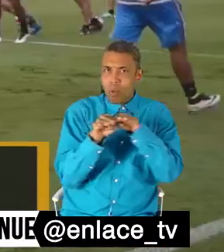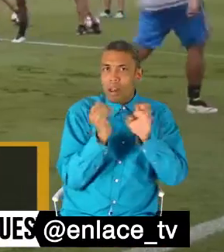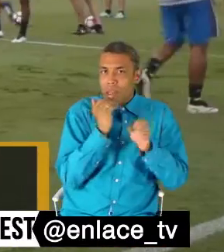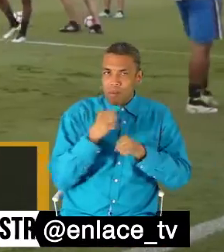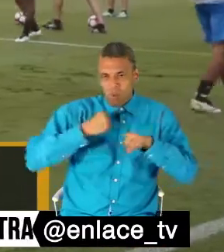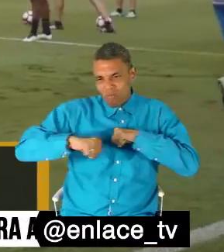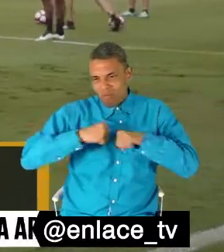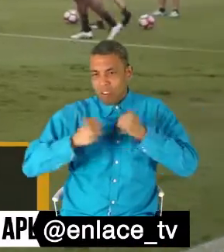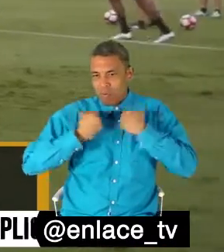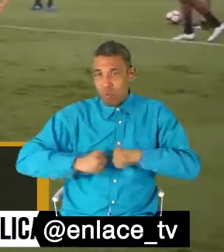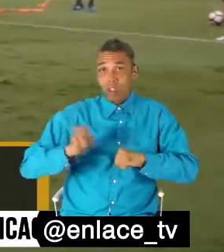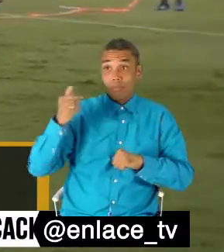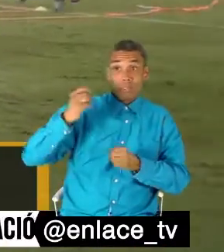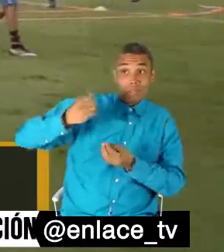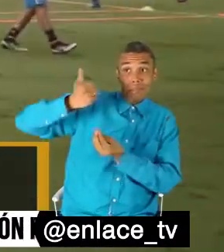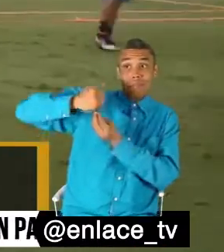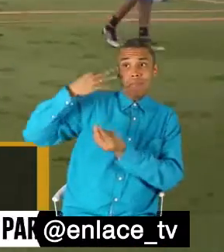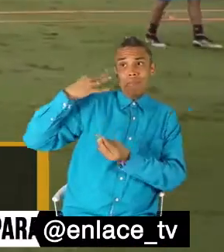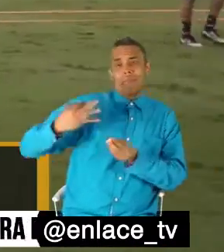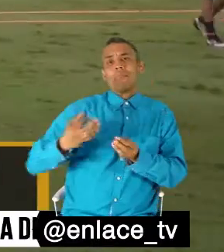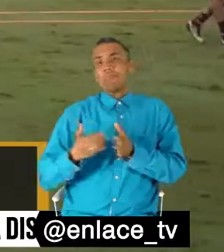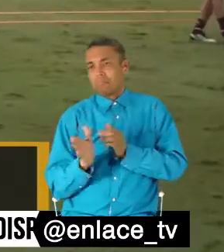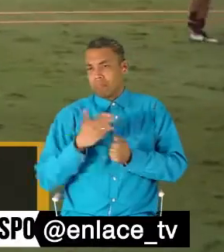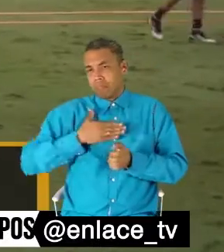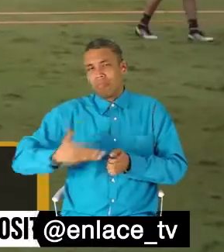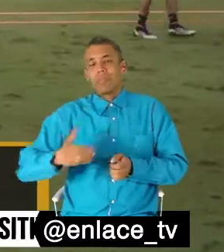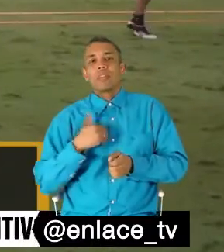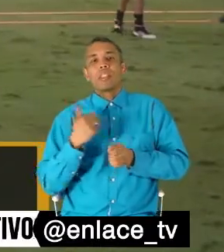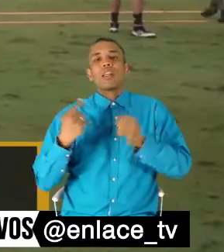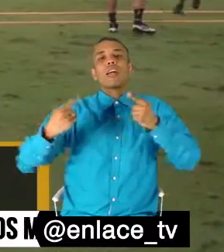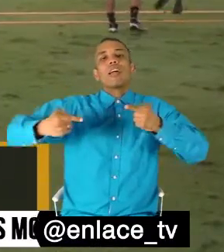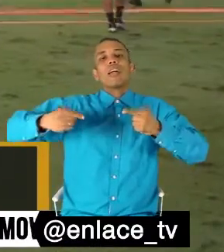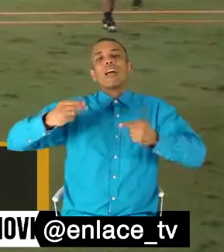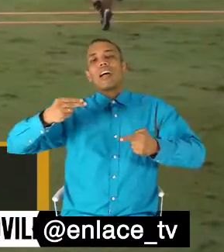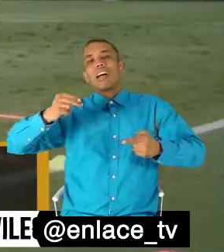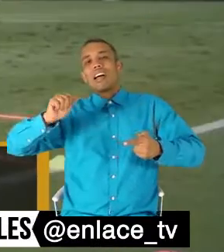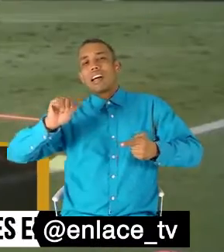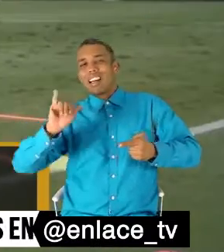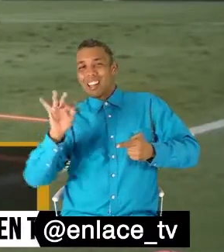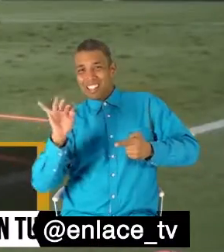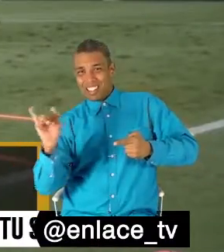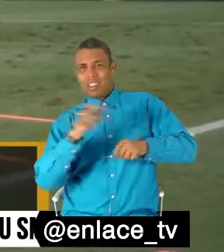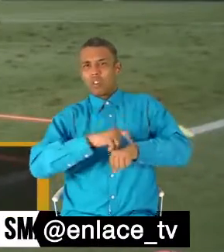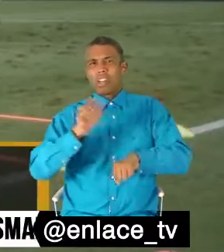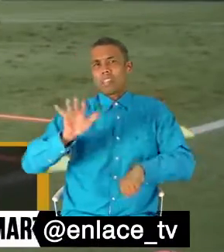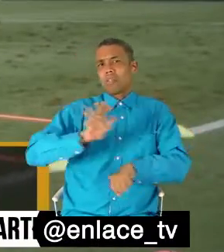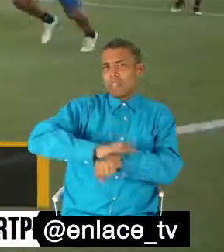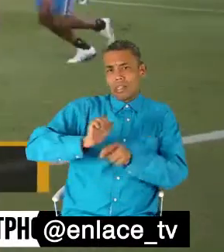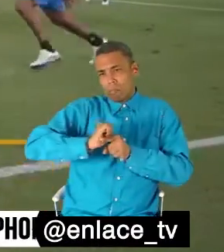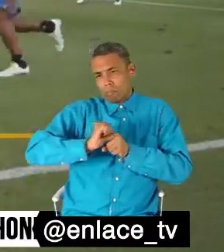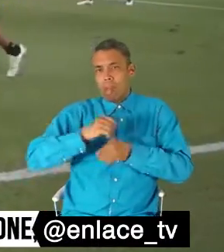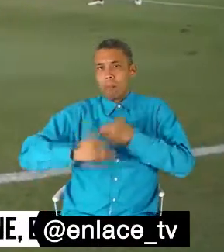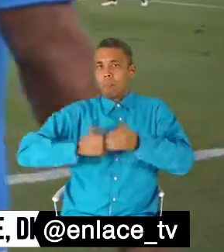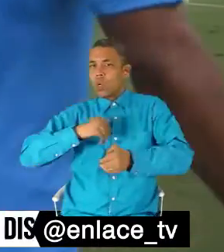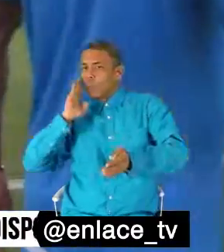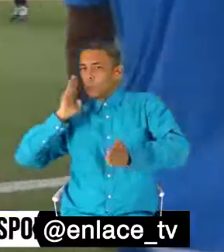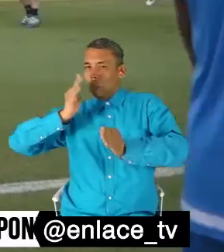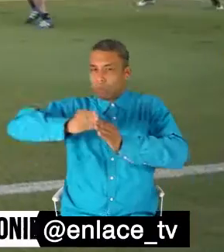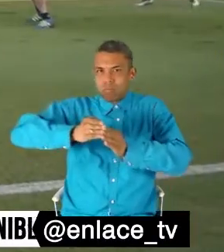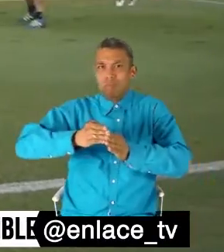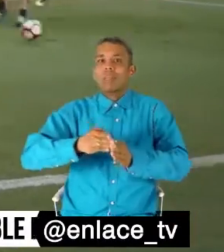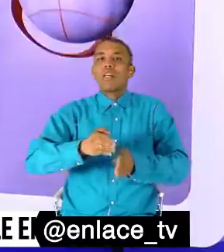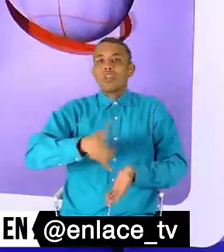aprovechar. La tricolor se enfrentará a Haití este domingo a las 5 de la tarde y va tomando forma para afrontar de cara la Copa América